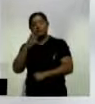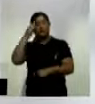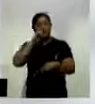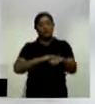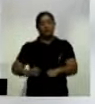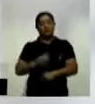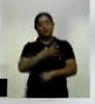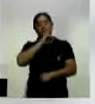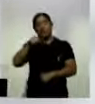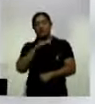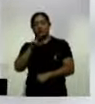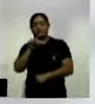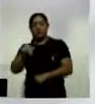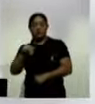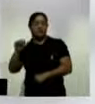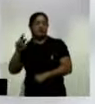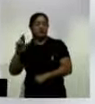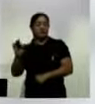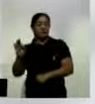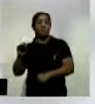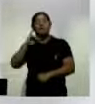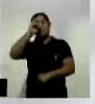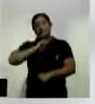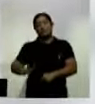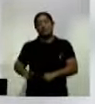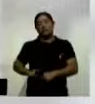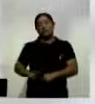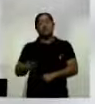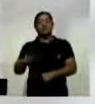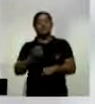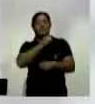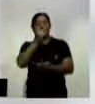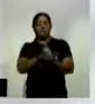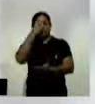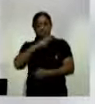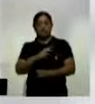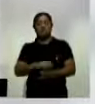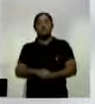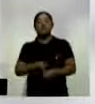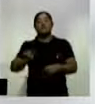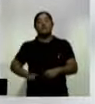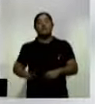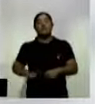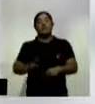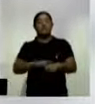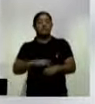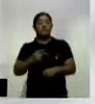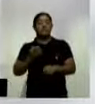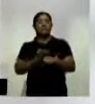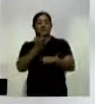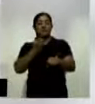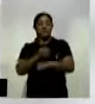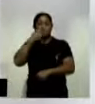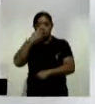INSABI, Juan Antonio Ferrer, la jefa de gobierno de la Ciudad de México y los gobernadores de Estado de México, Hidalgo, Puebla y